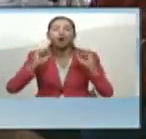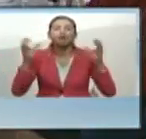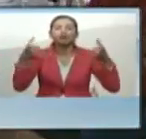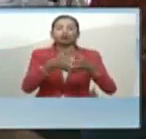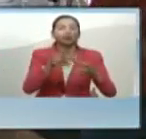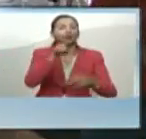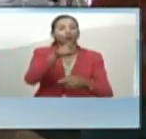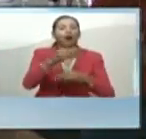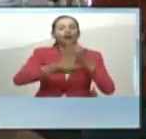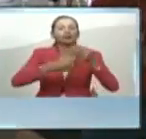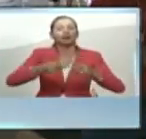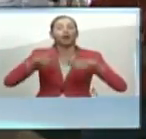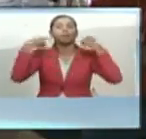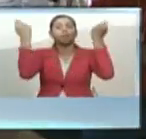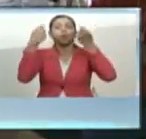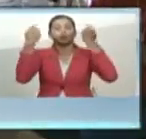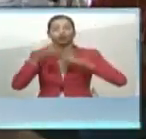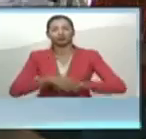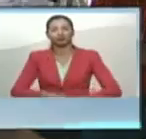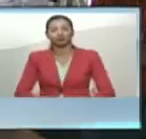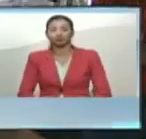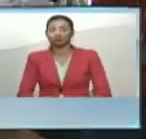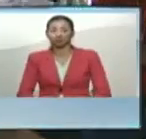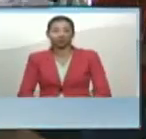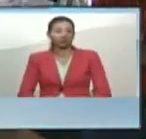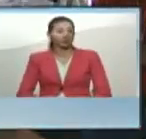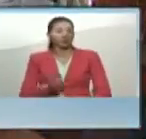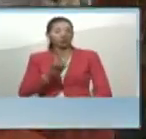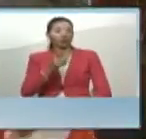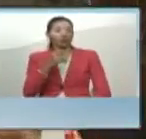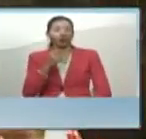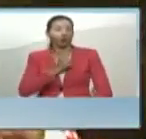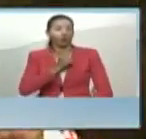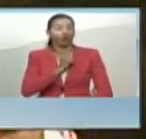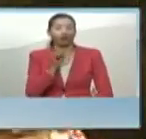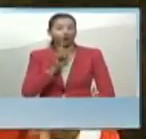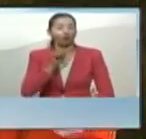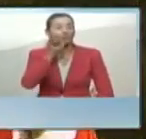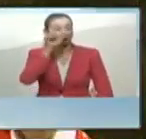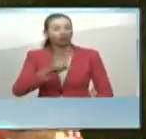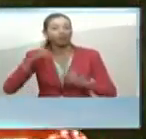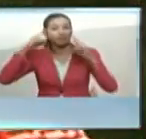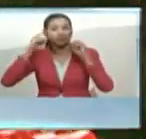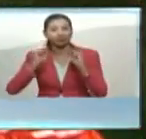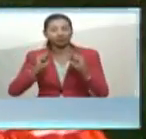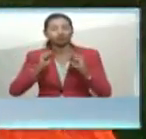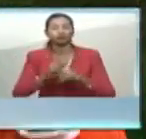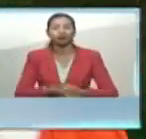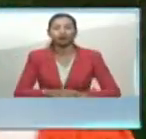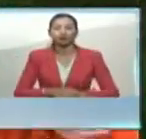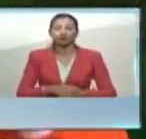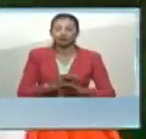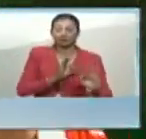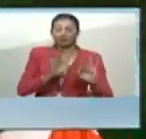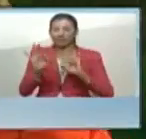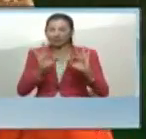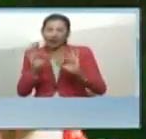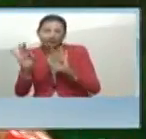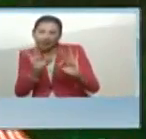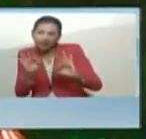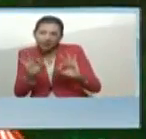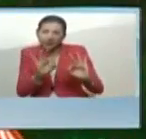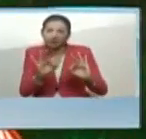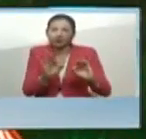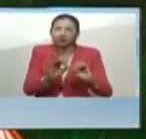Nosotros subestimamos mucho eso, ellos se lo dejan expertos, vienen expertos, gente que solo se dedica a eso y se dedique a hacer miles y miles y miles